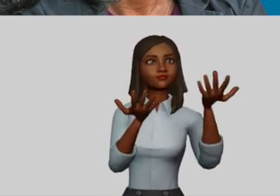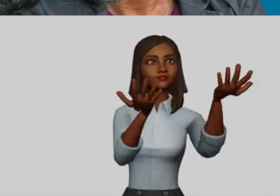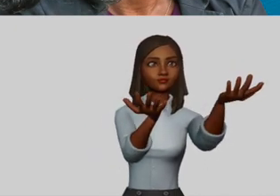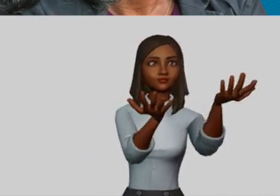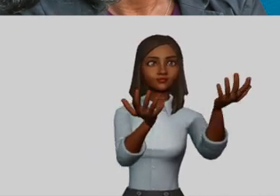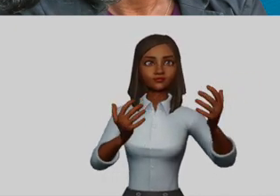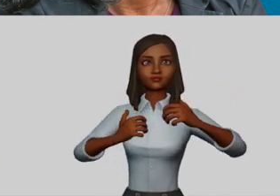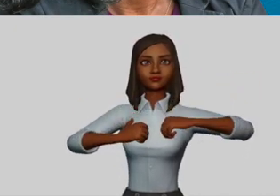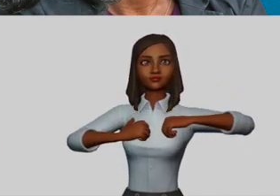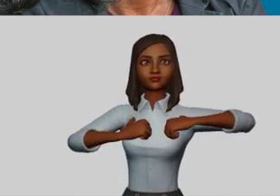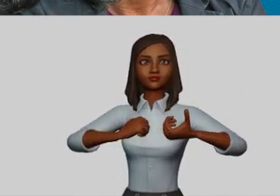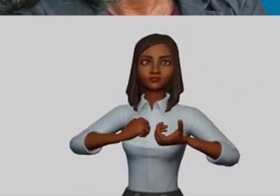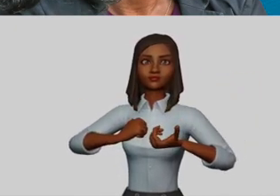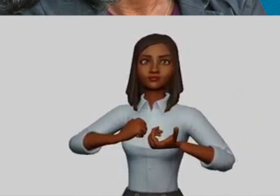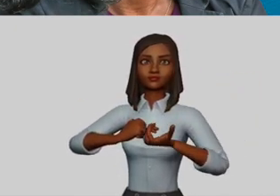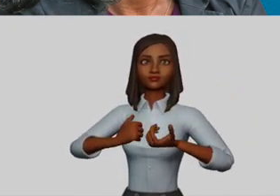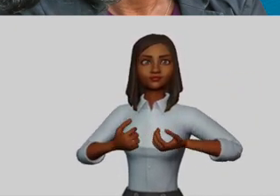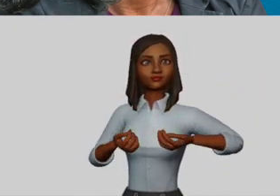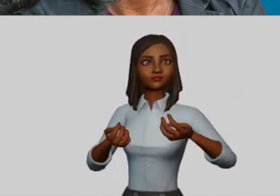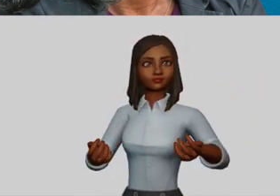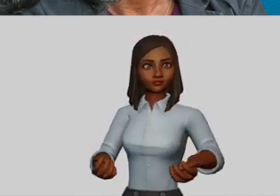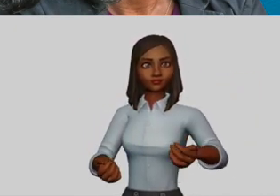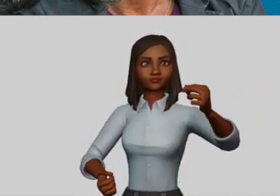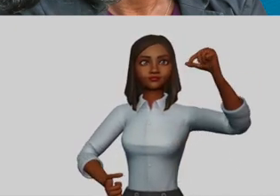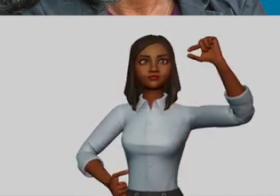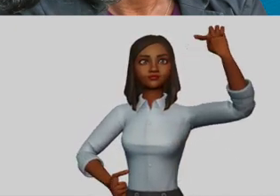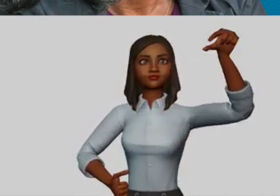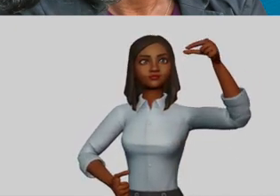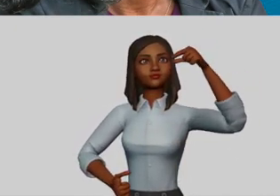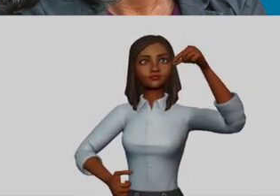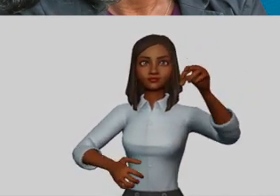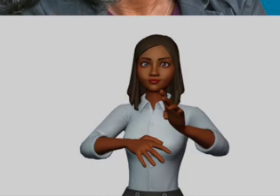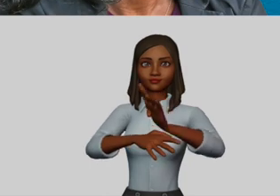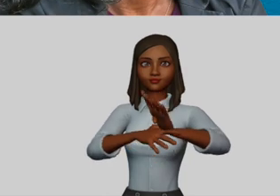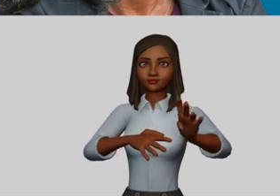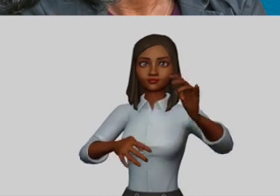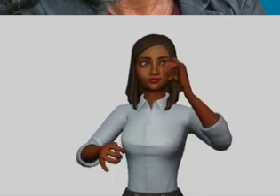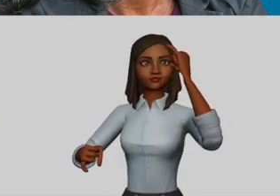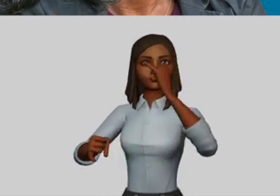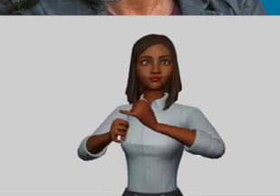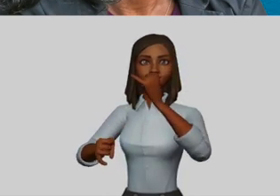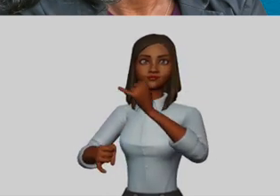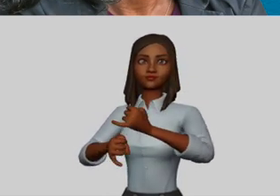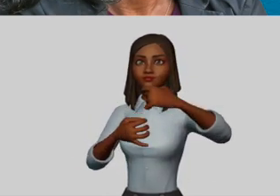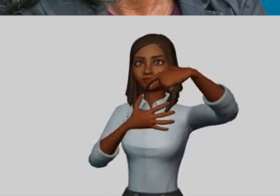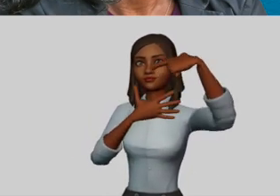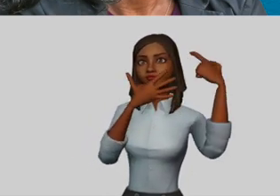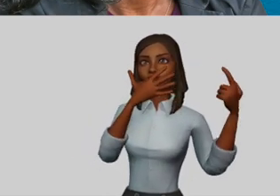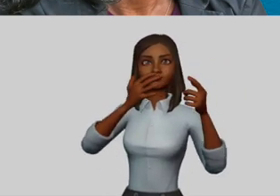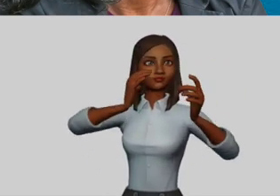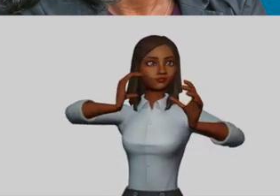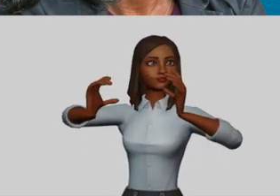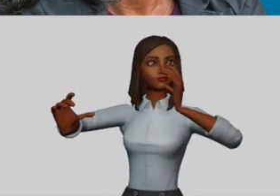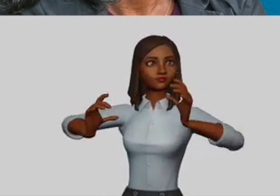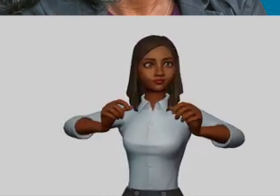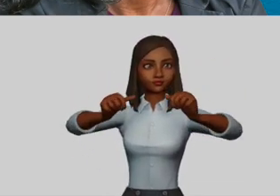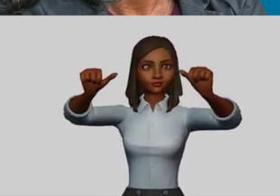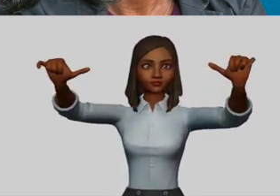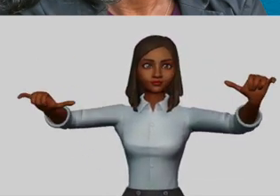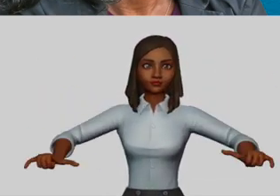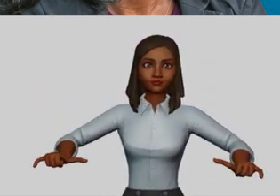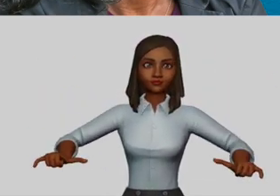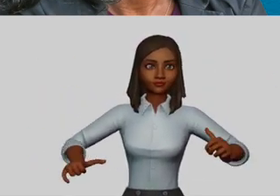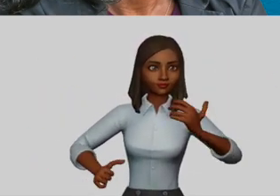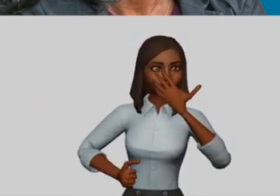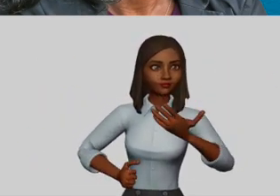queremos a María de guest co-host. O sea que María, tú eres parte de la magia de este episodio. Sí, sí. Yo estoy aficionada al trabajo de Yamillet. Vamos